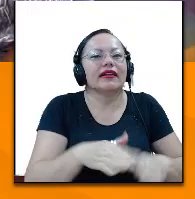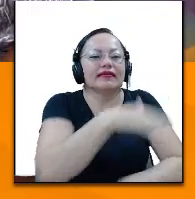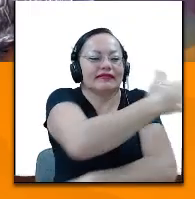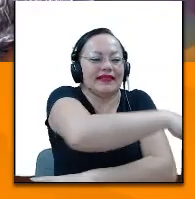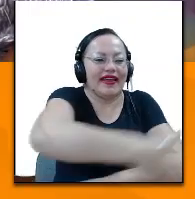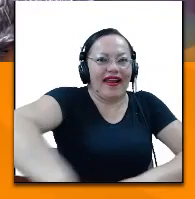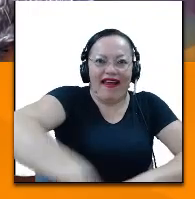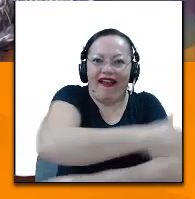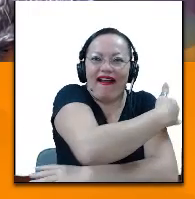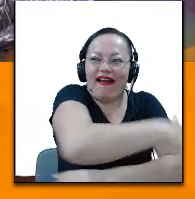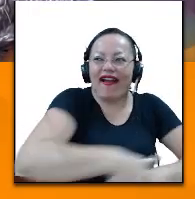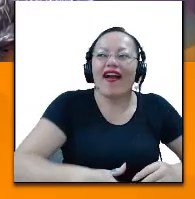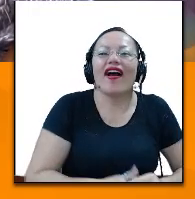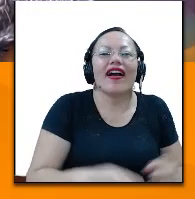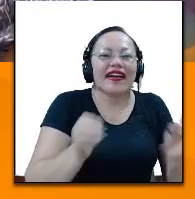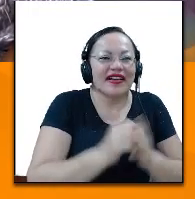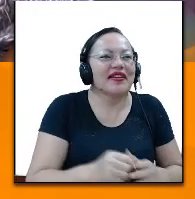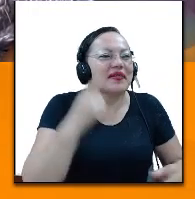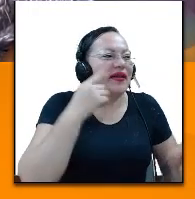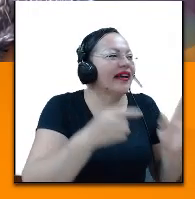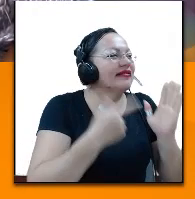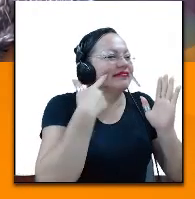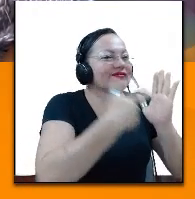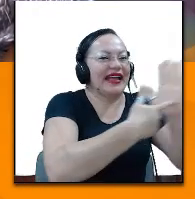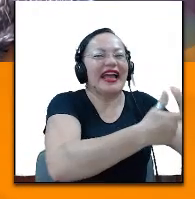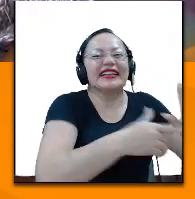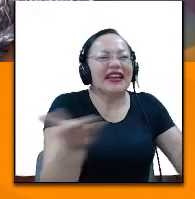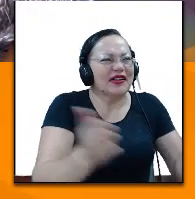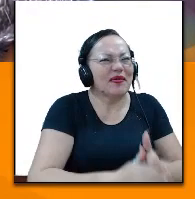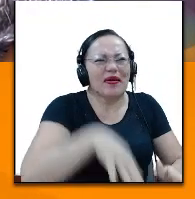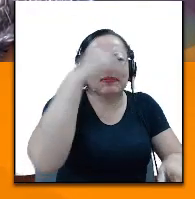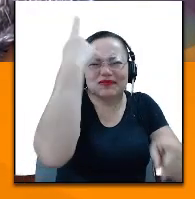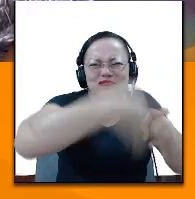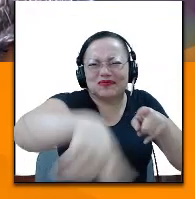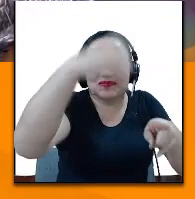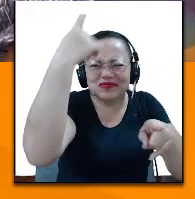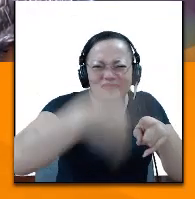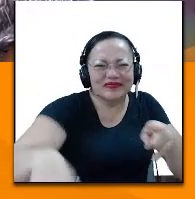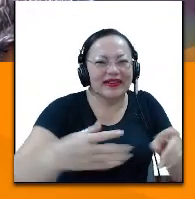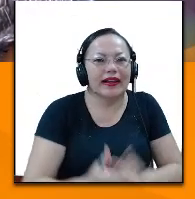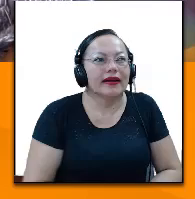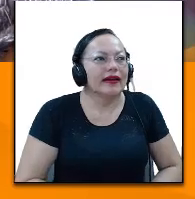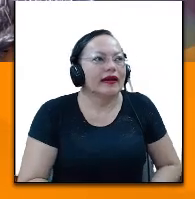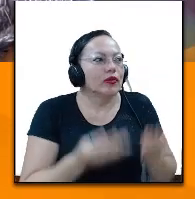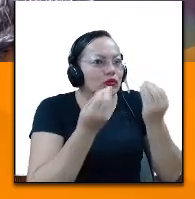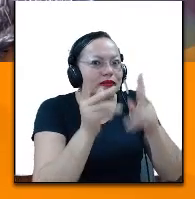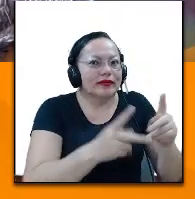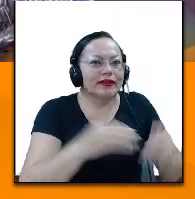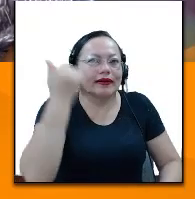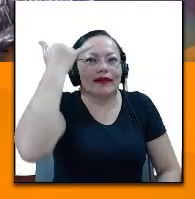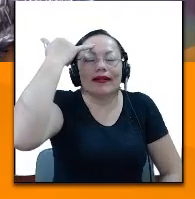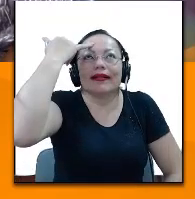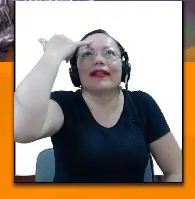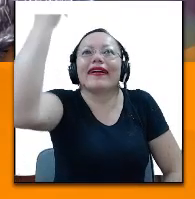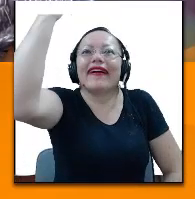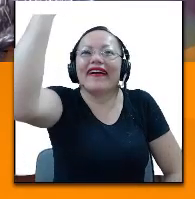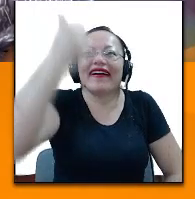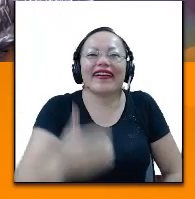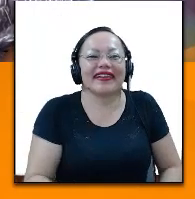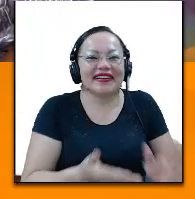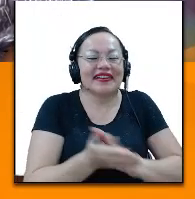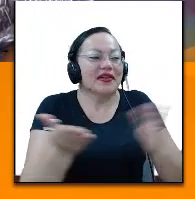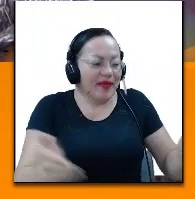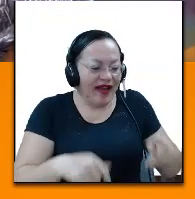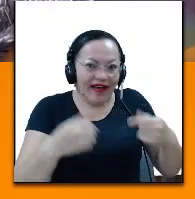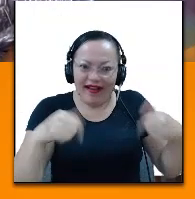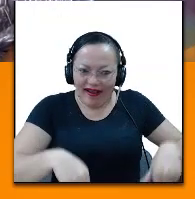y desde la tarima móvil hacia las casas. Todo esto es el ingenio que sale del